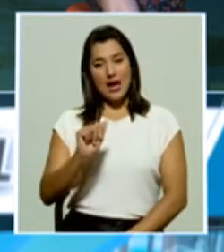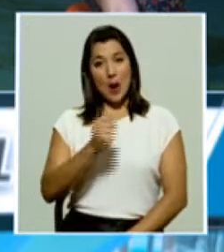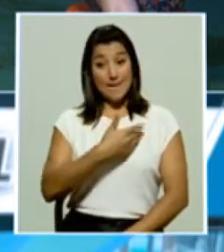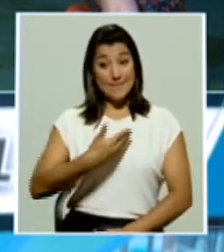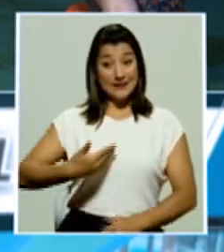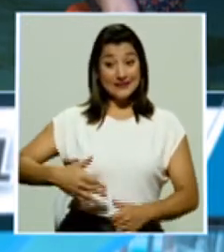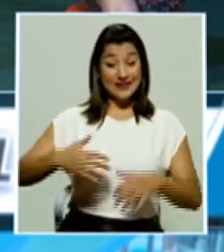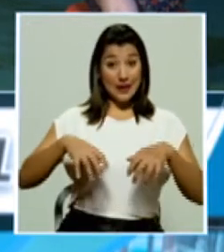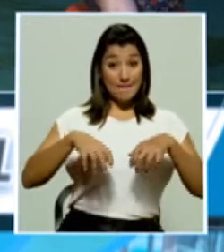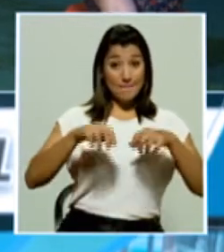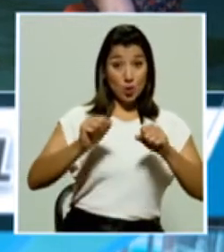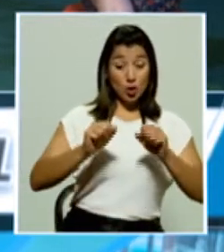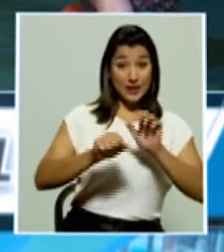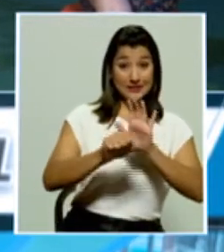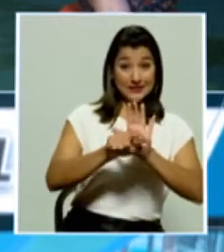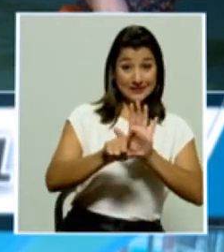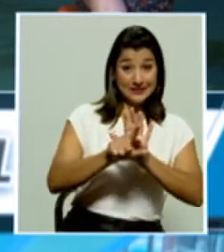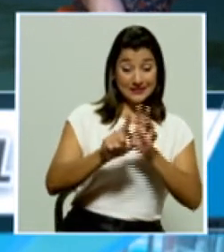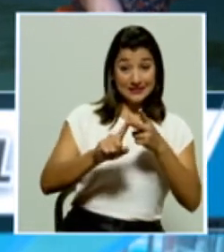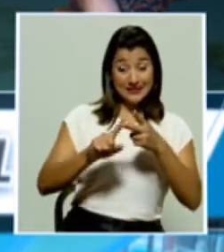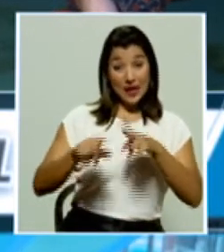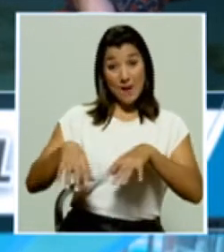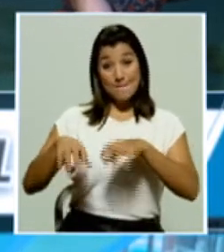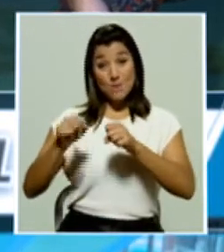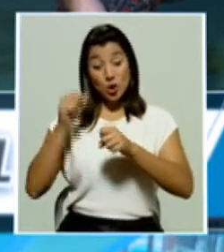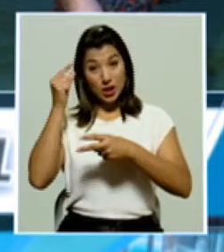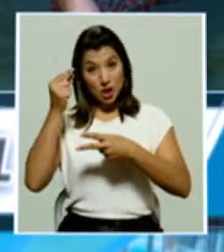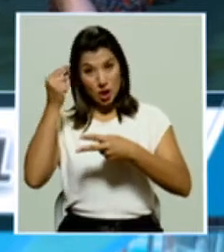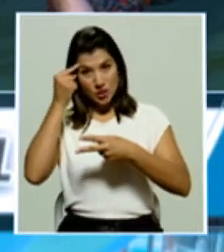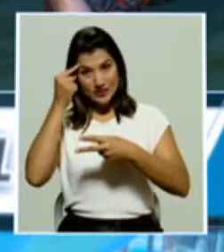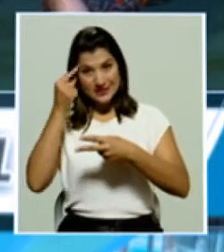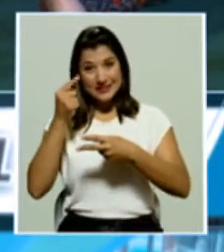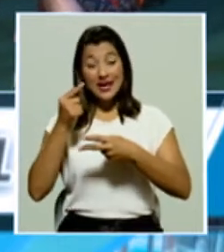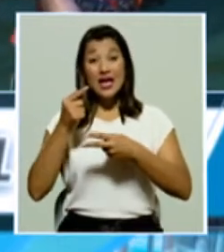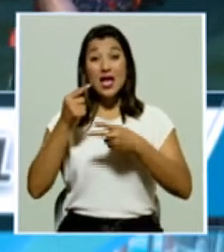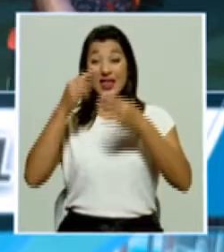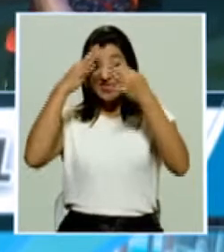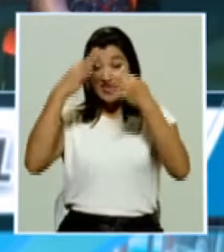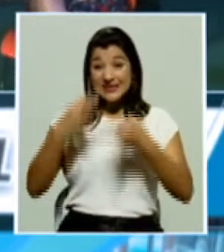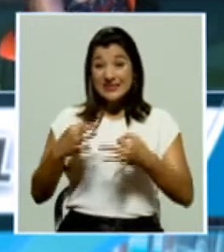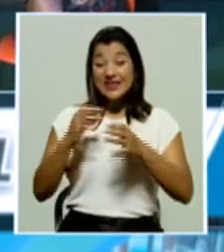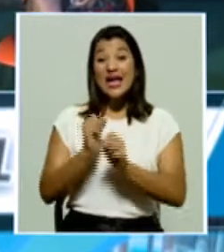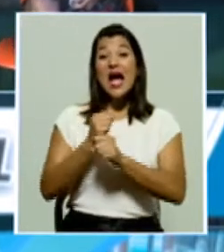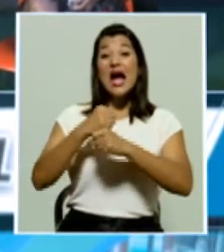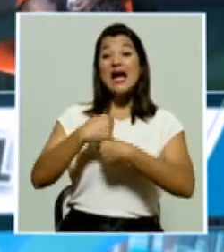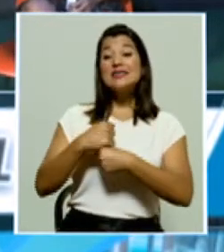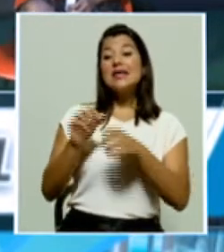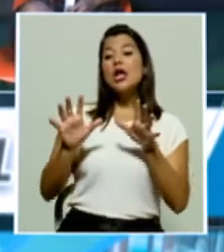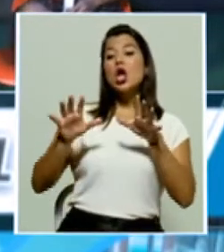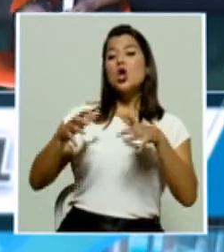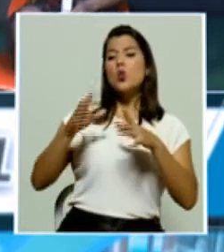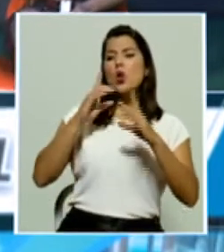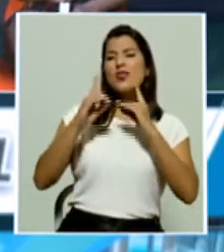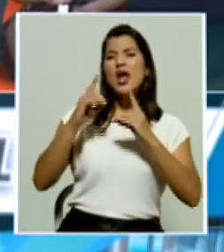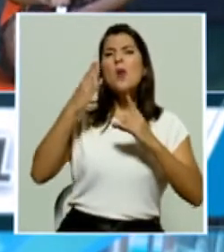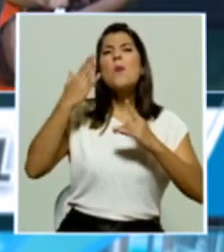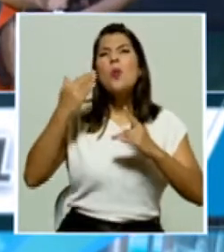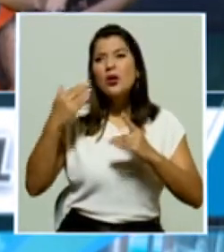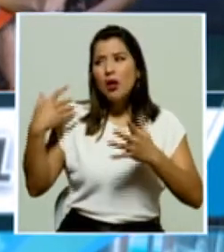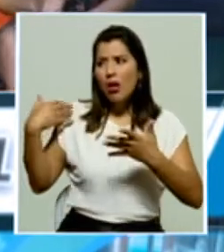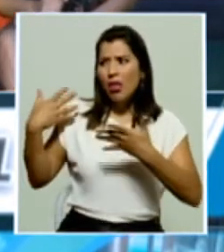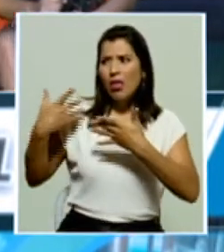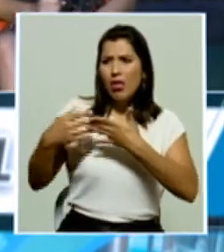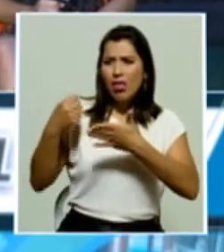de diálogo empujados por un brote de protestas, bloqueos y con un objetivo